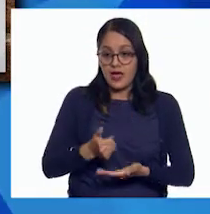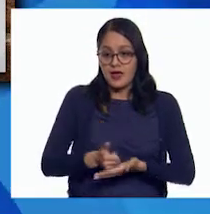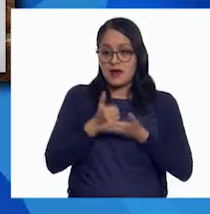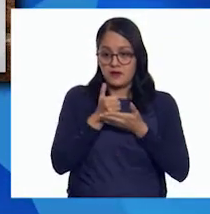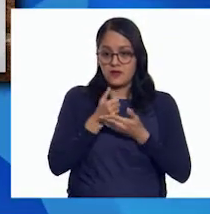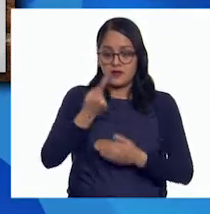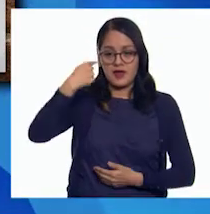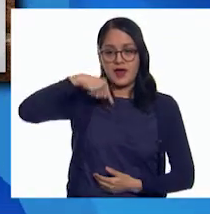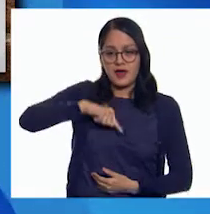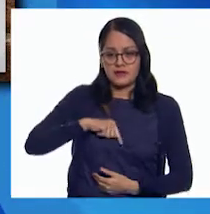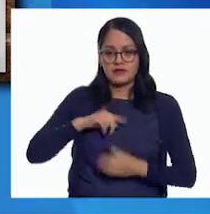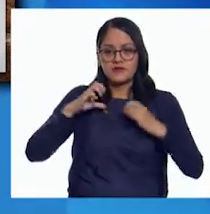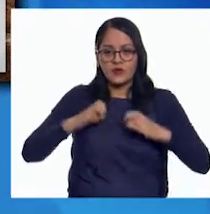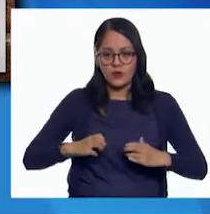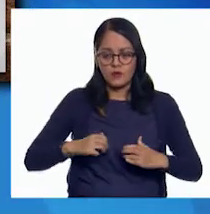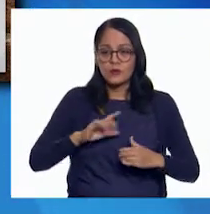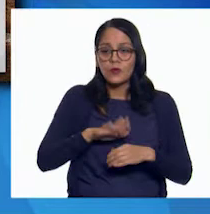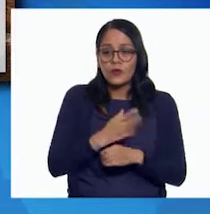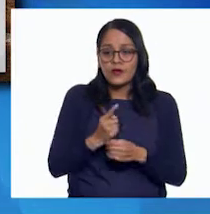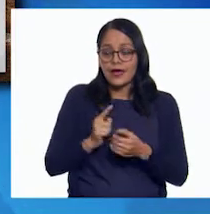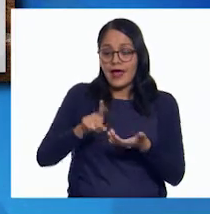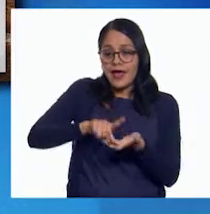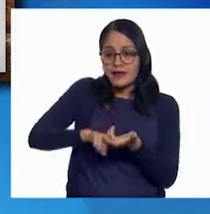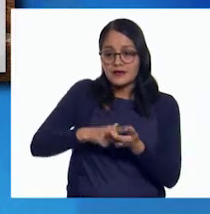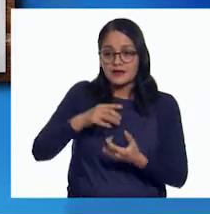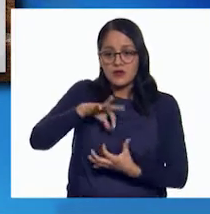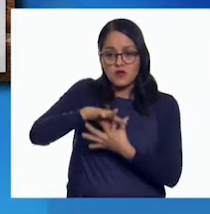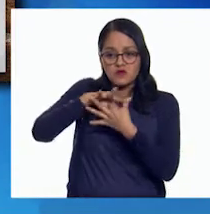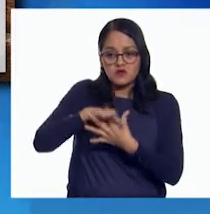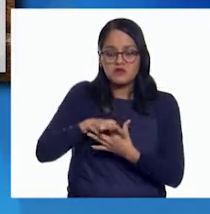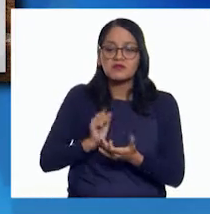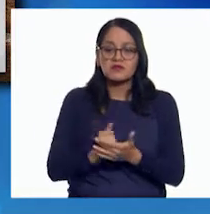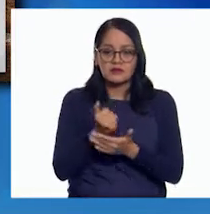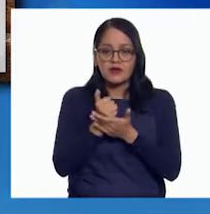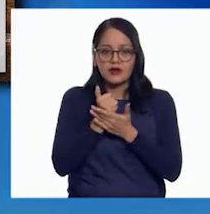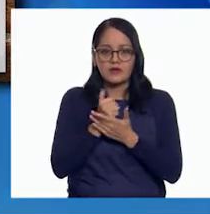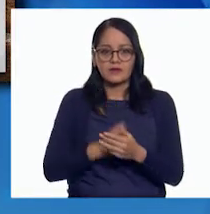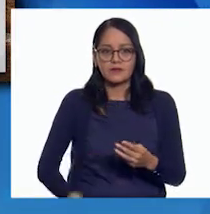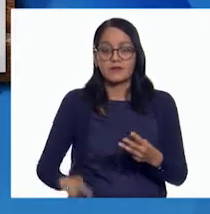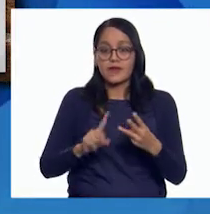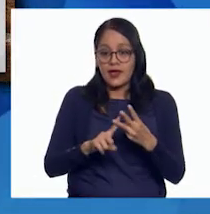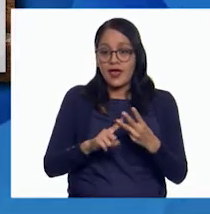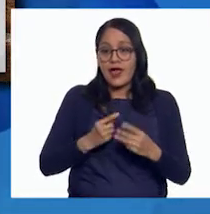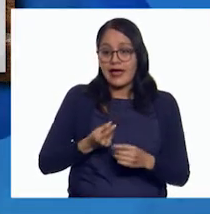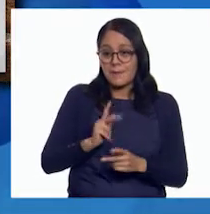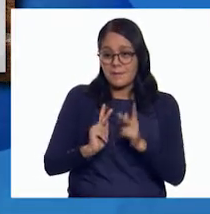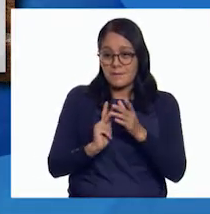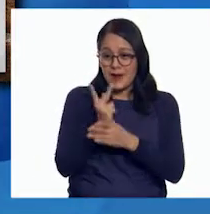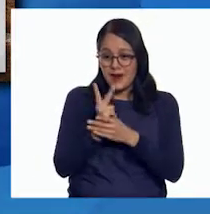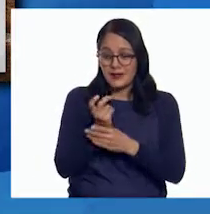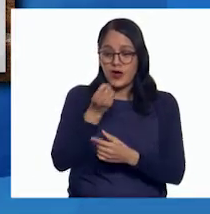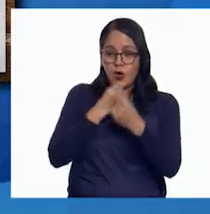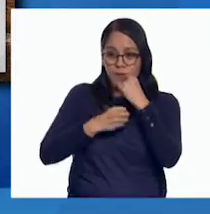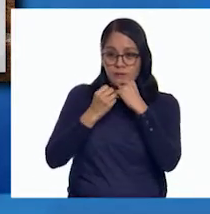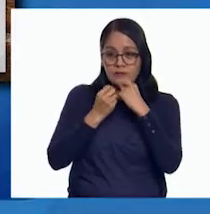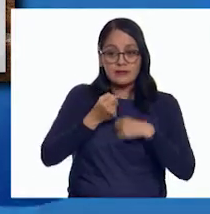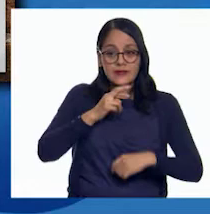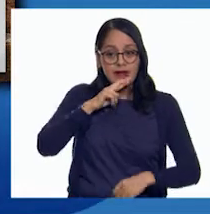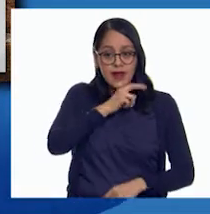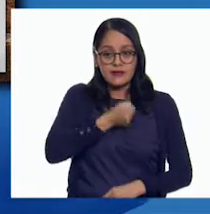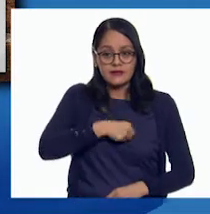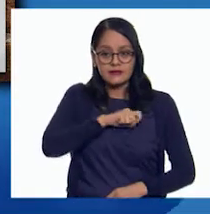la interacción de sus principios activos. El efecto puede ser más lento que el de los medicamentos